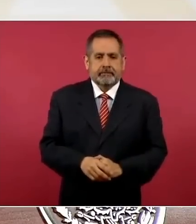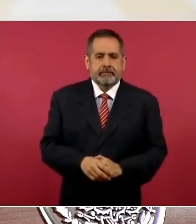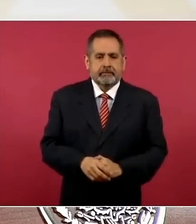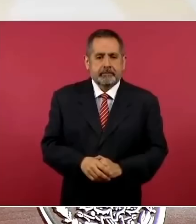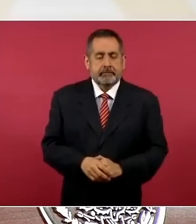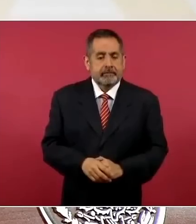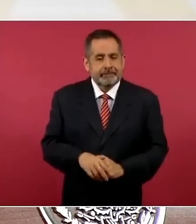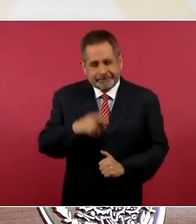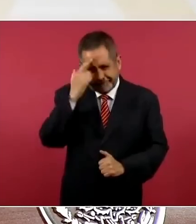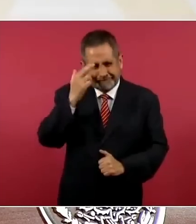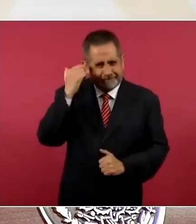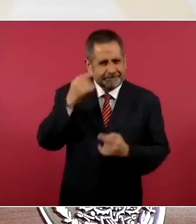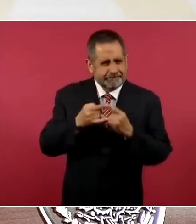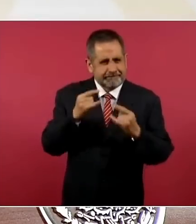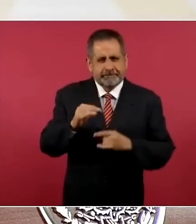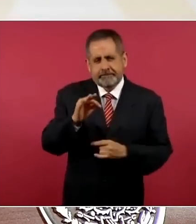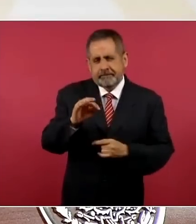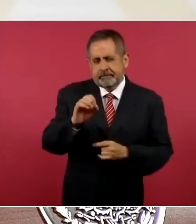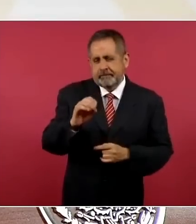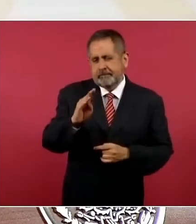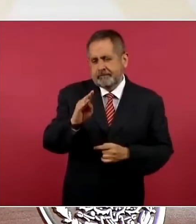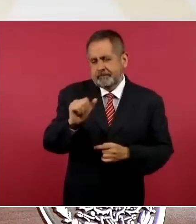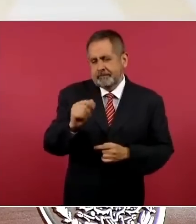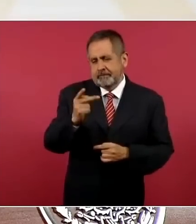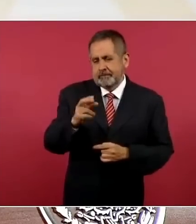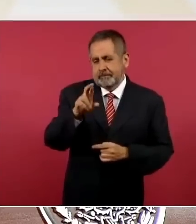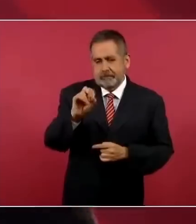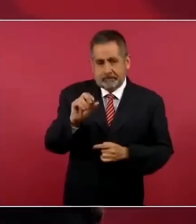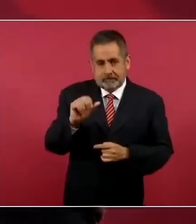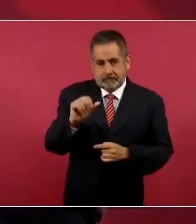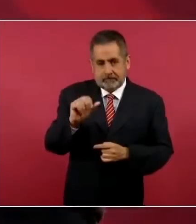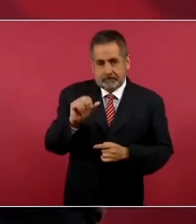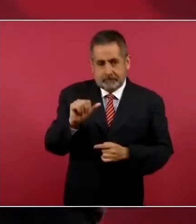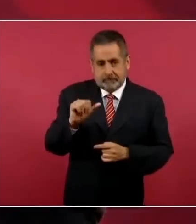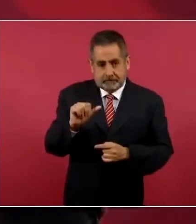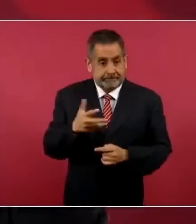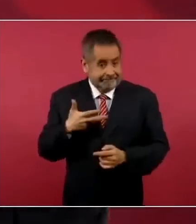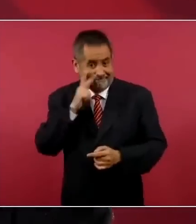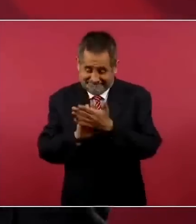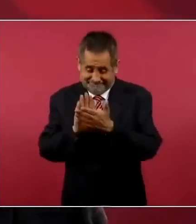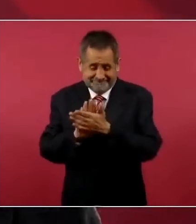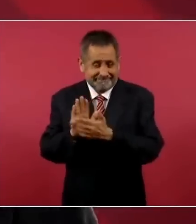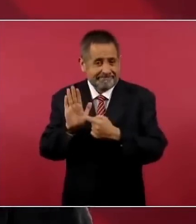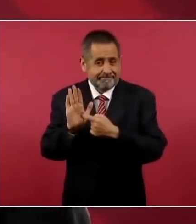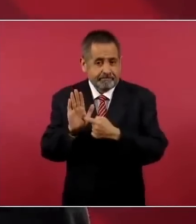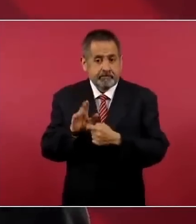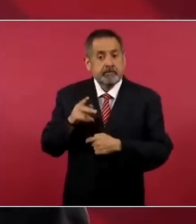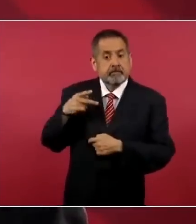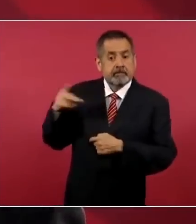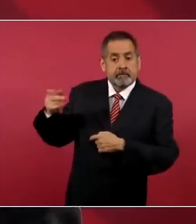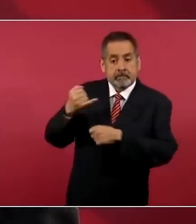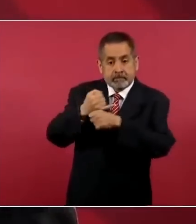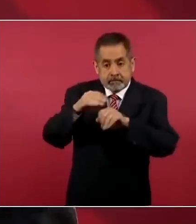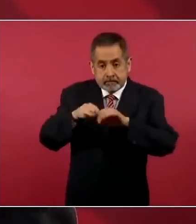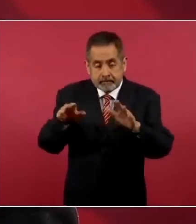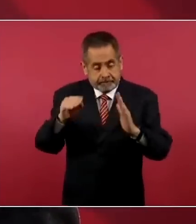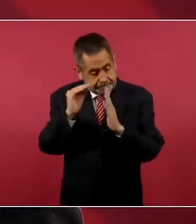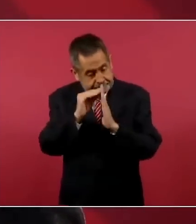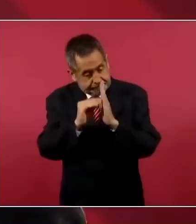cuando el Fobaproa, y hay pruebas en su informe,